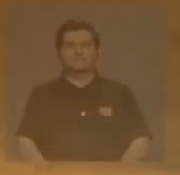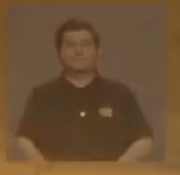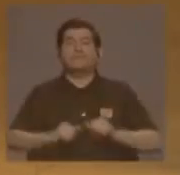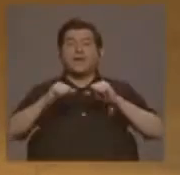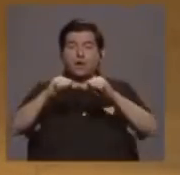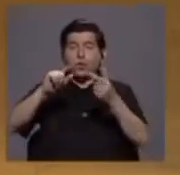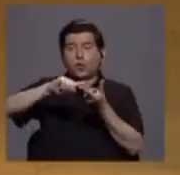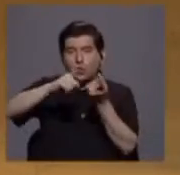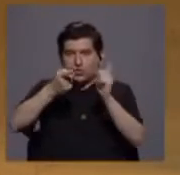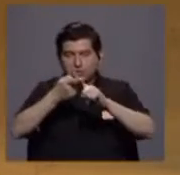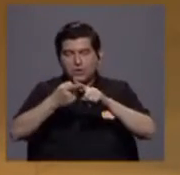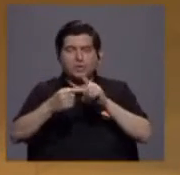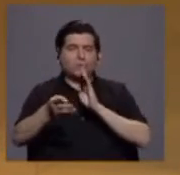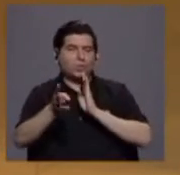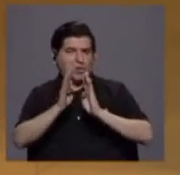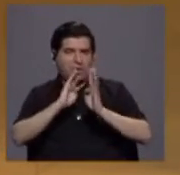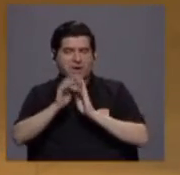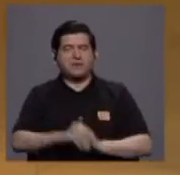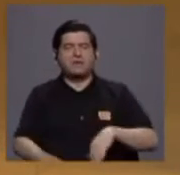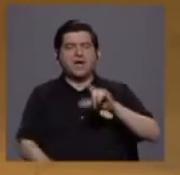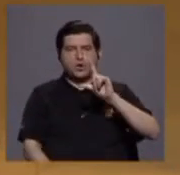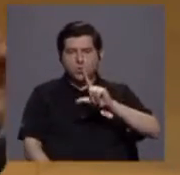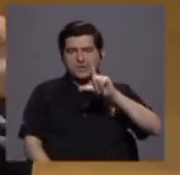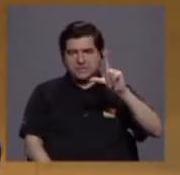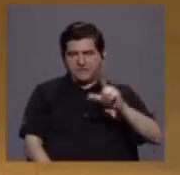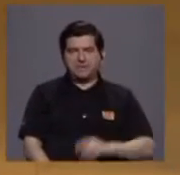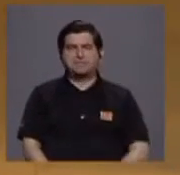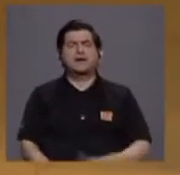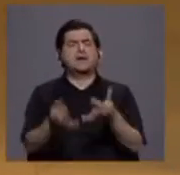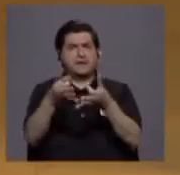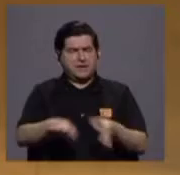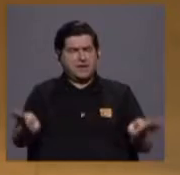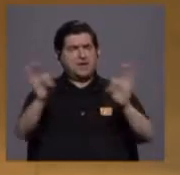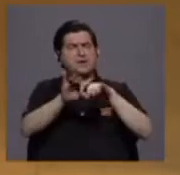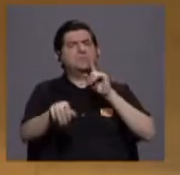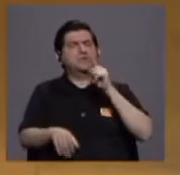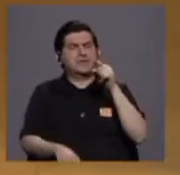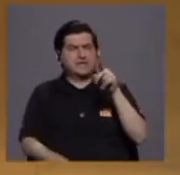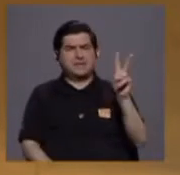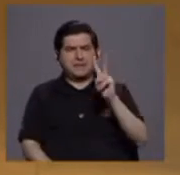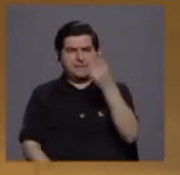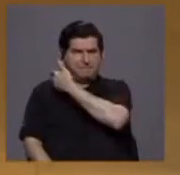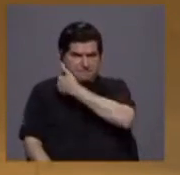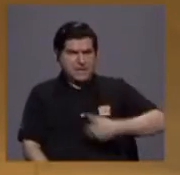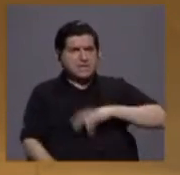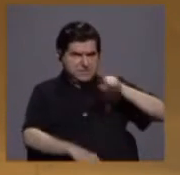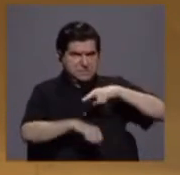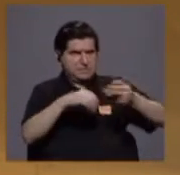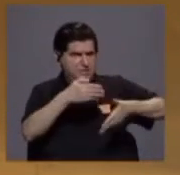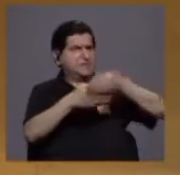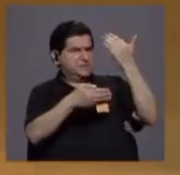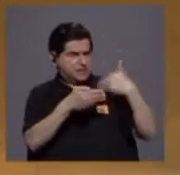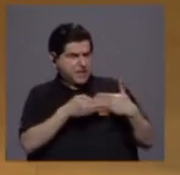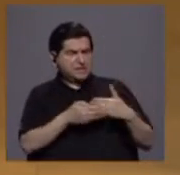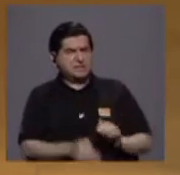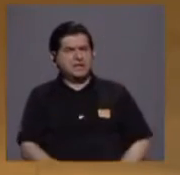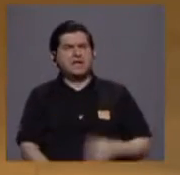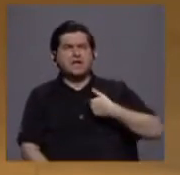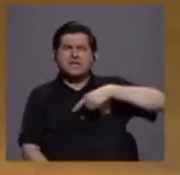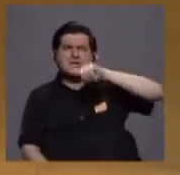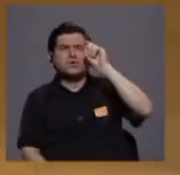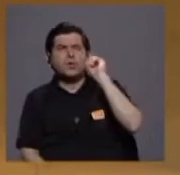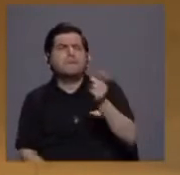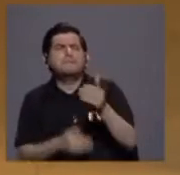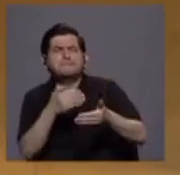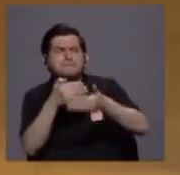Continuamos, amigas y amigos, conversando con don Luis Lieberman, y vale la pena decir que fue vicepresidente de la República, y le había hecho la pregunta